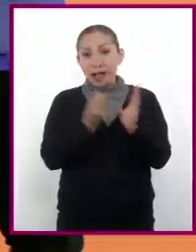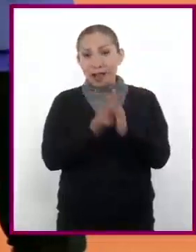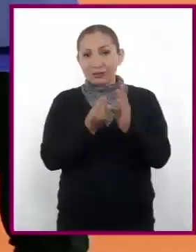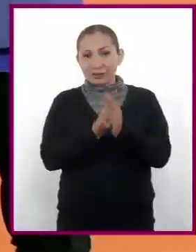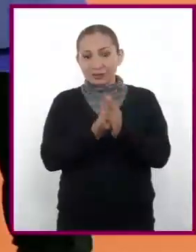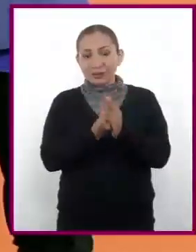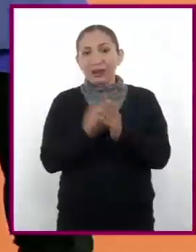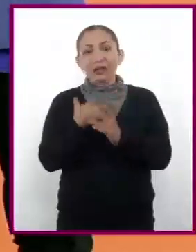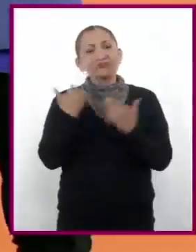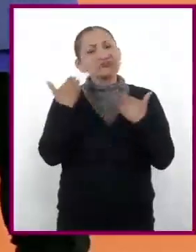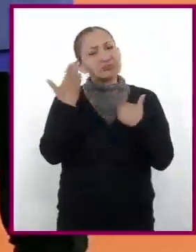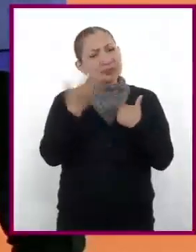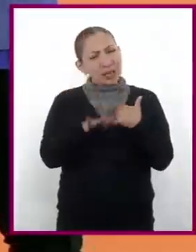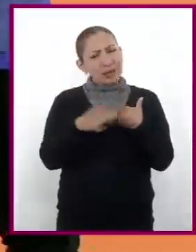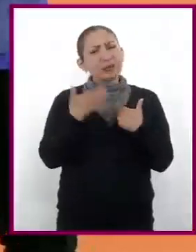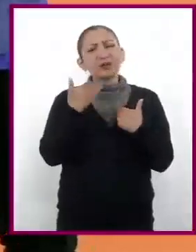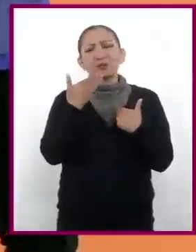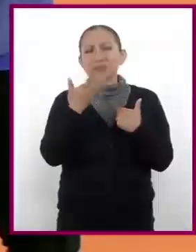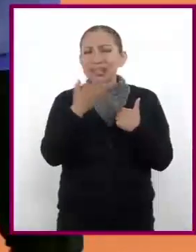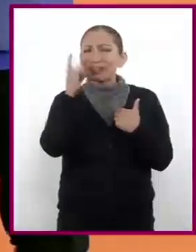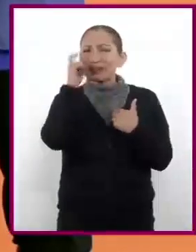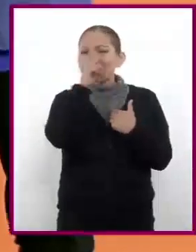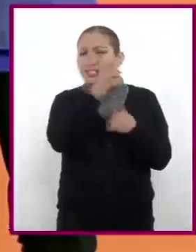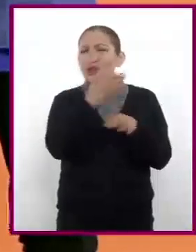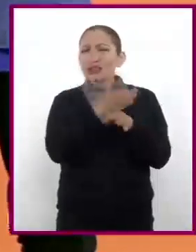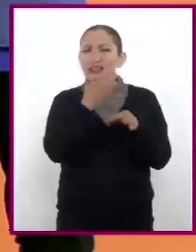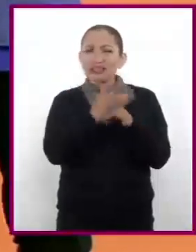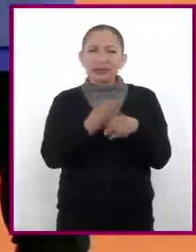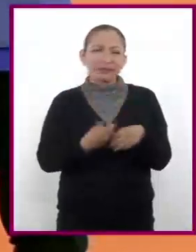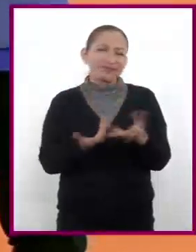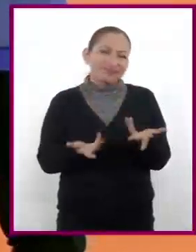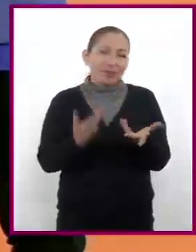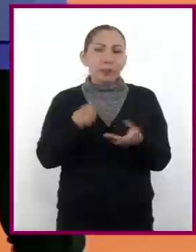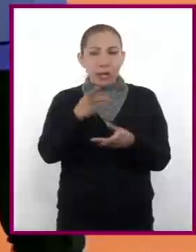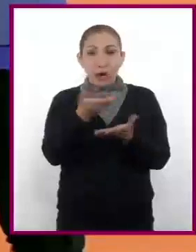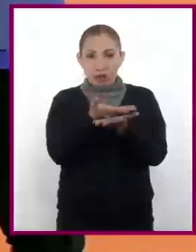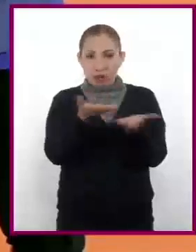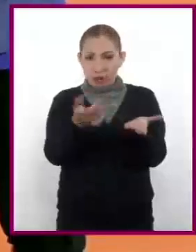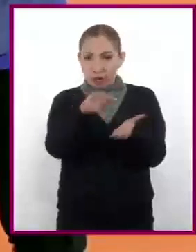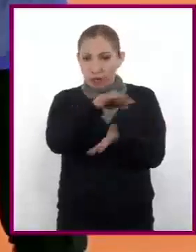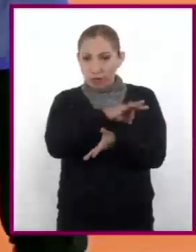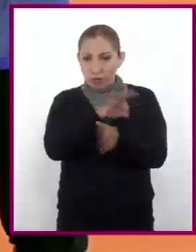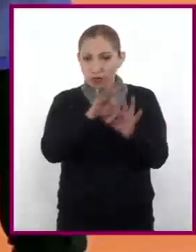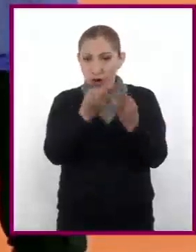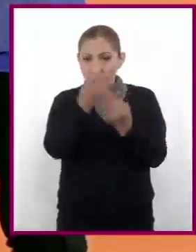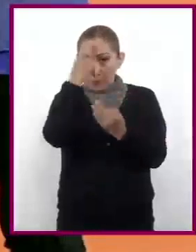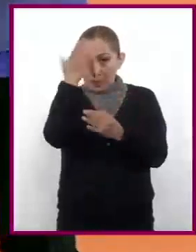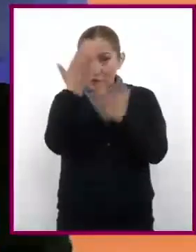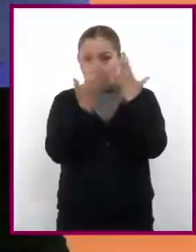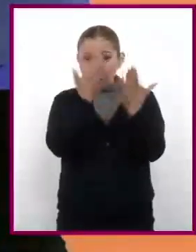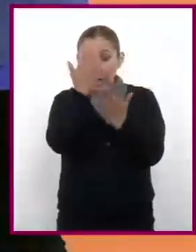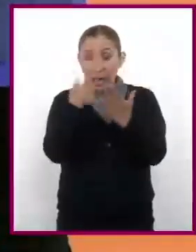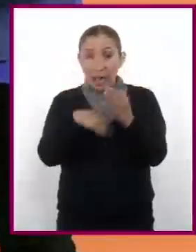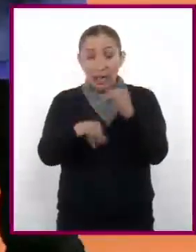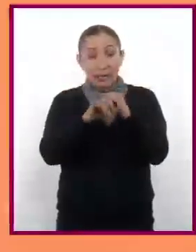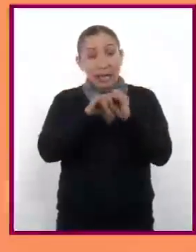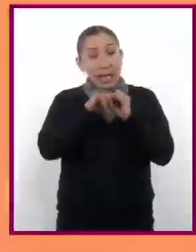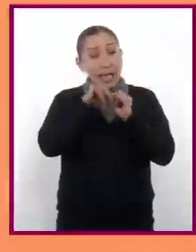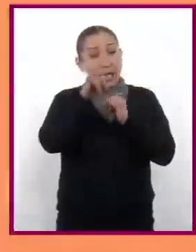escuelas. Entendemos que son días difíciles y por eso les ofrecemos esta alternativa de estudio a